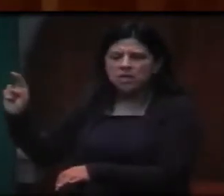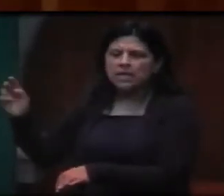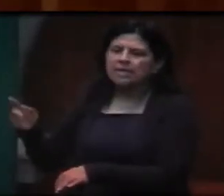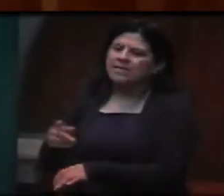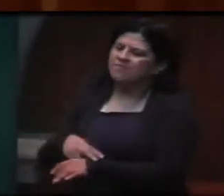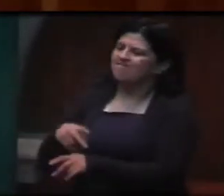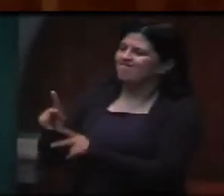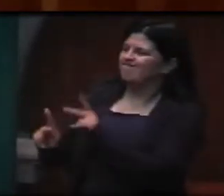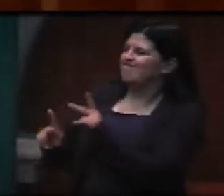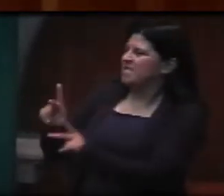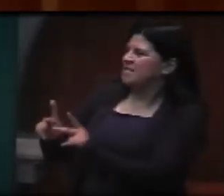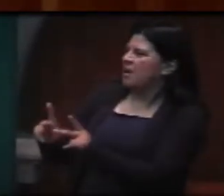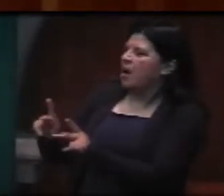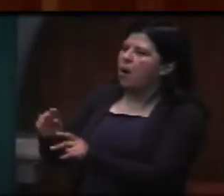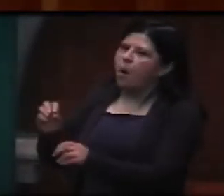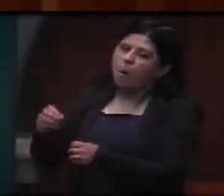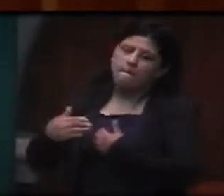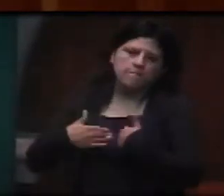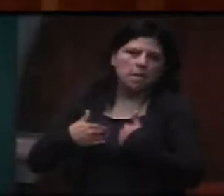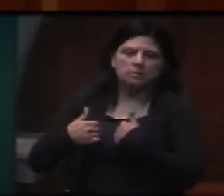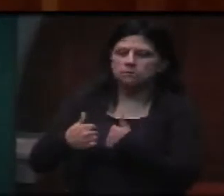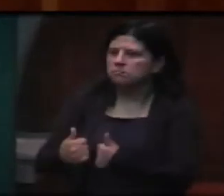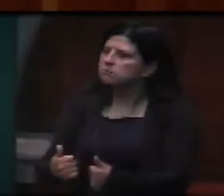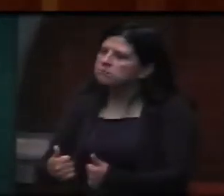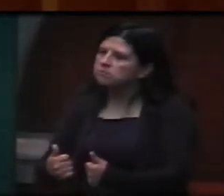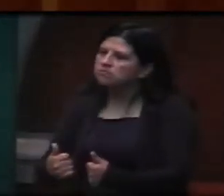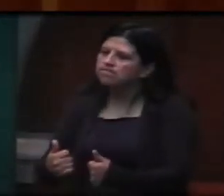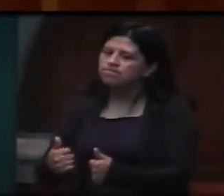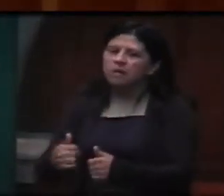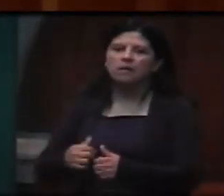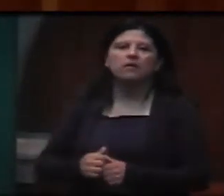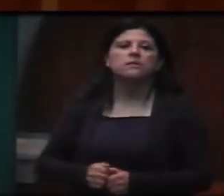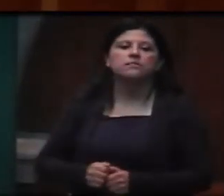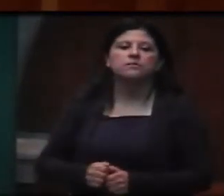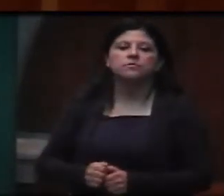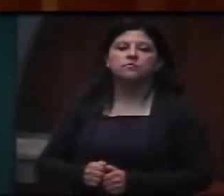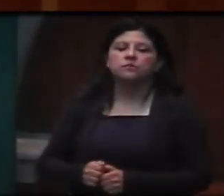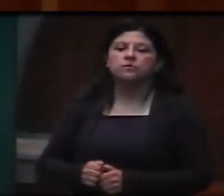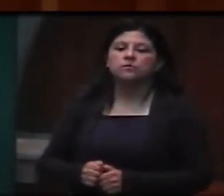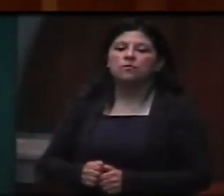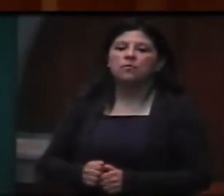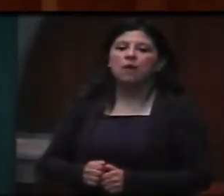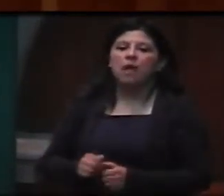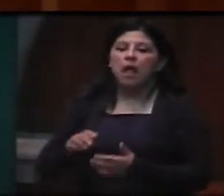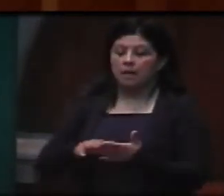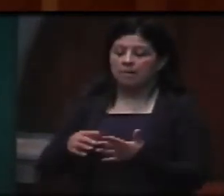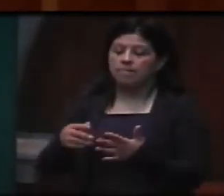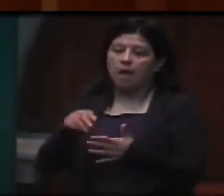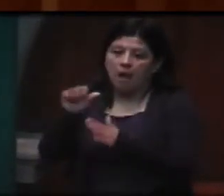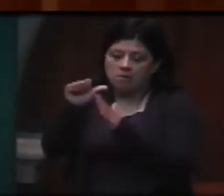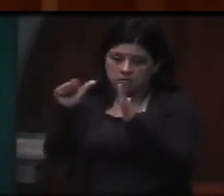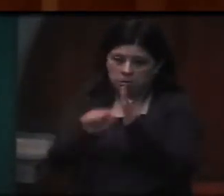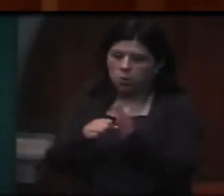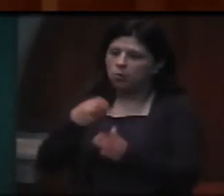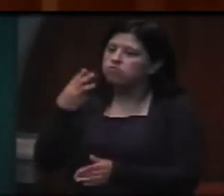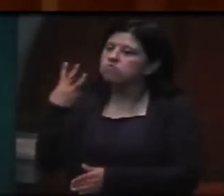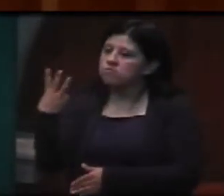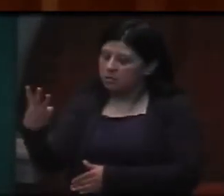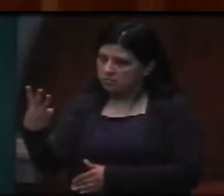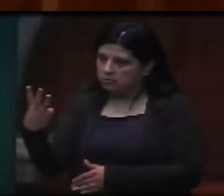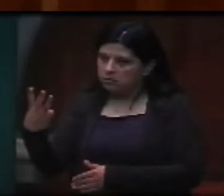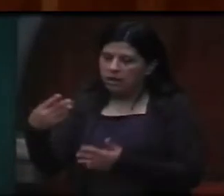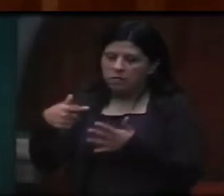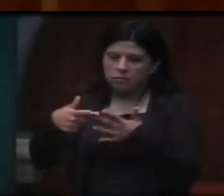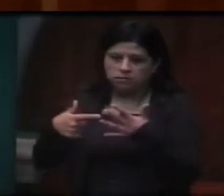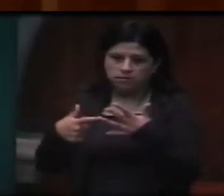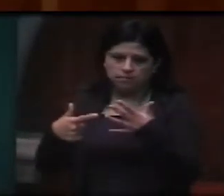todo, comprender. De conformidad con la fracción 22 del artículo 3 de la Ley para la